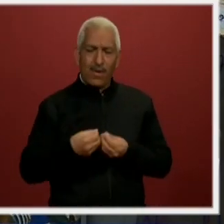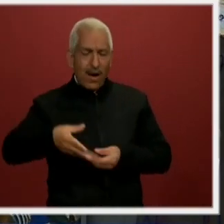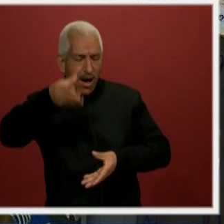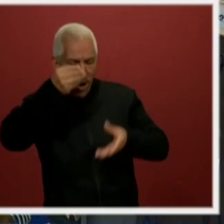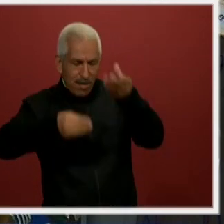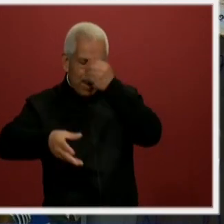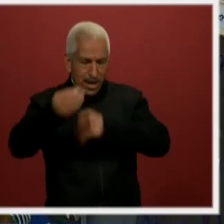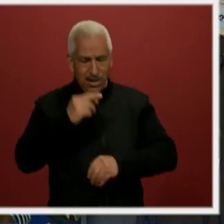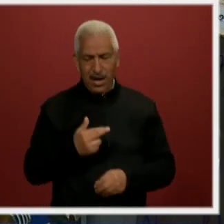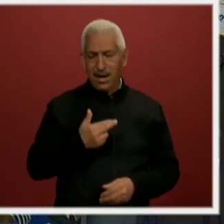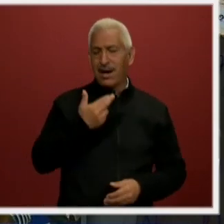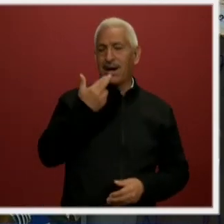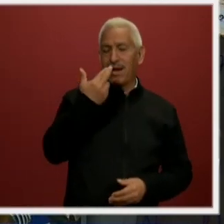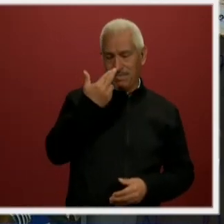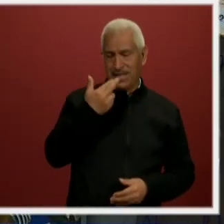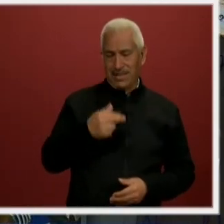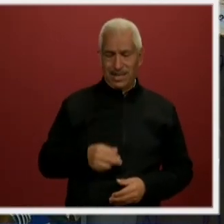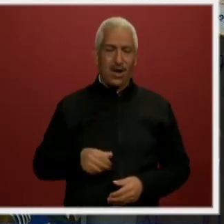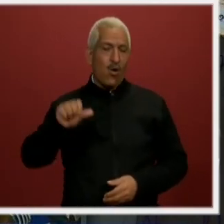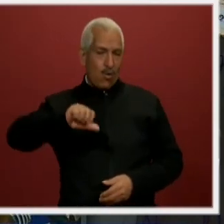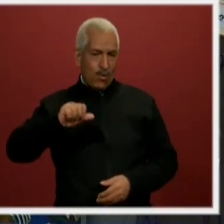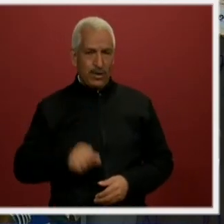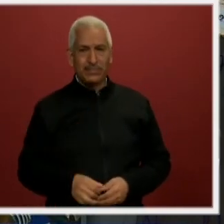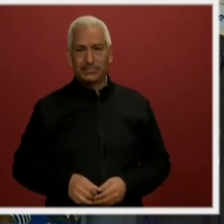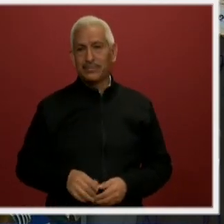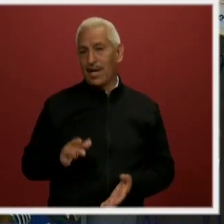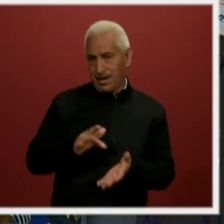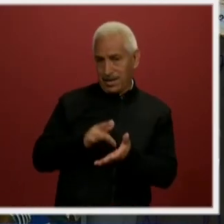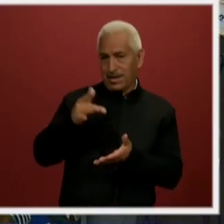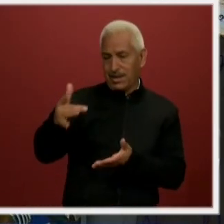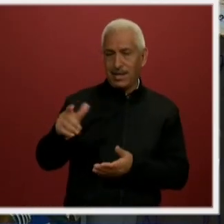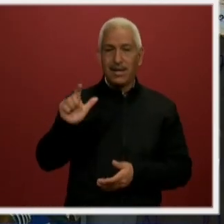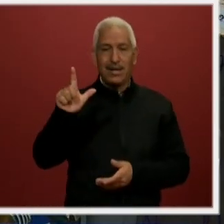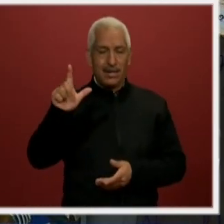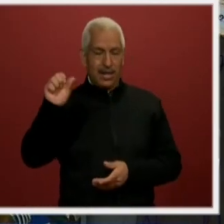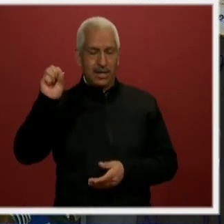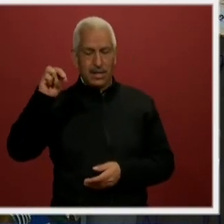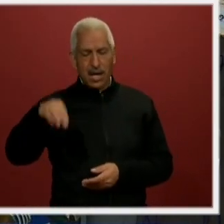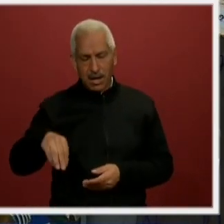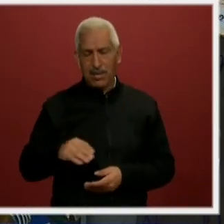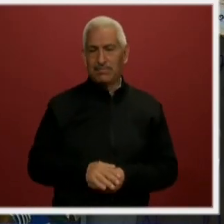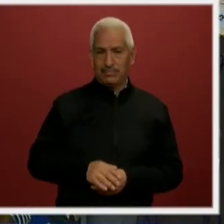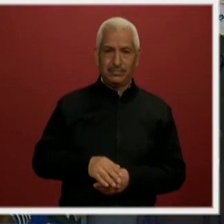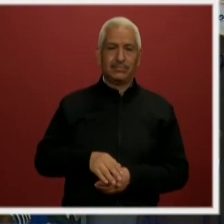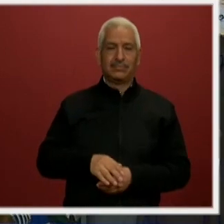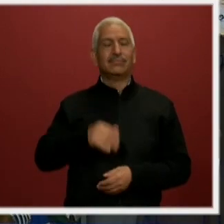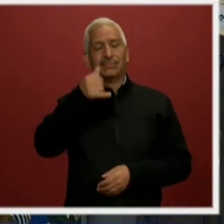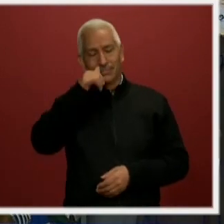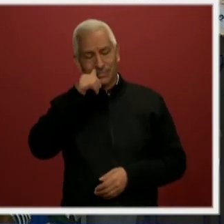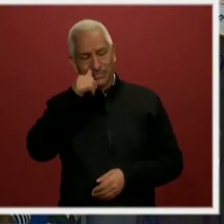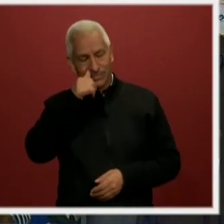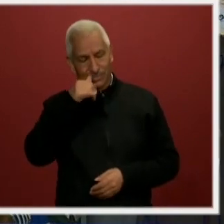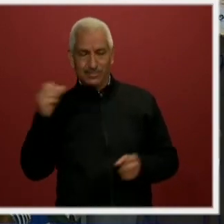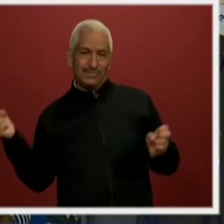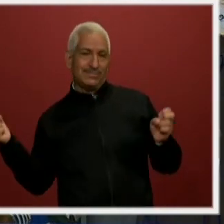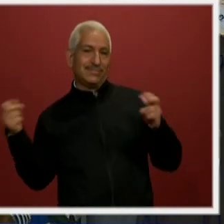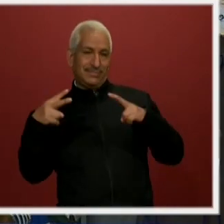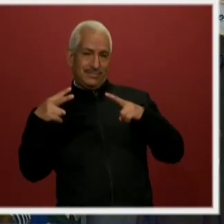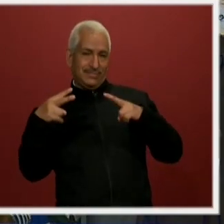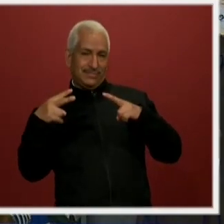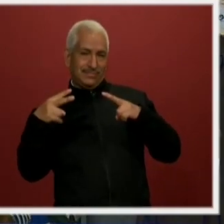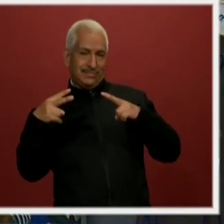hoy agradezco al intérprete de lengua de señas mexicano el maestro joe nos vemos otro día cuídate mucho